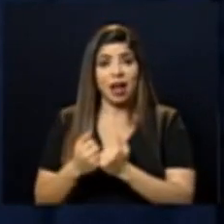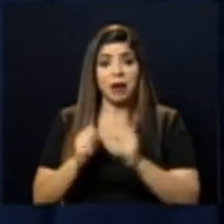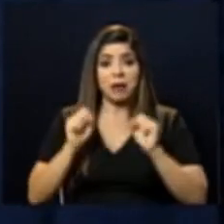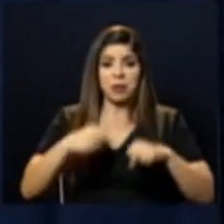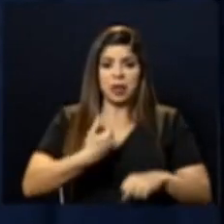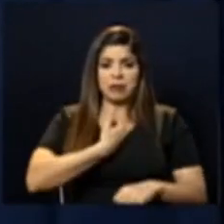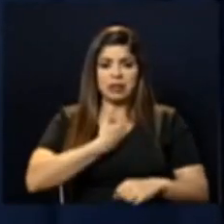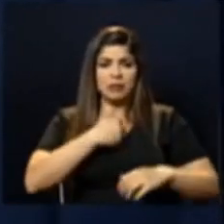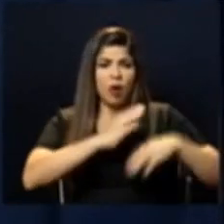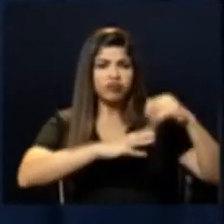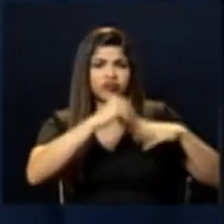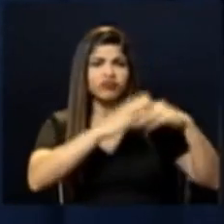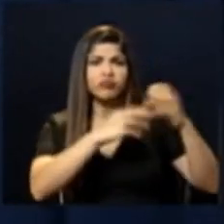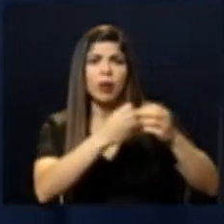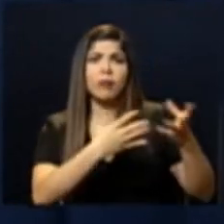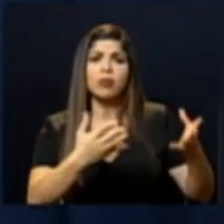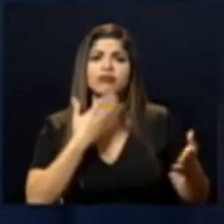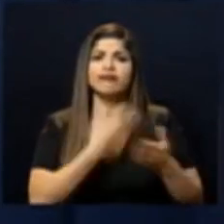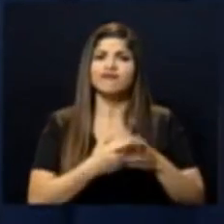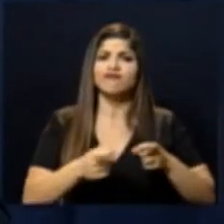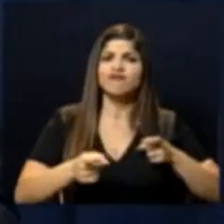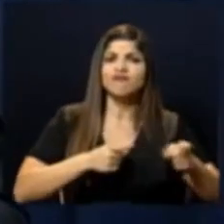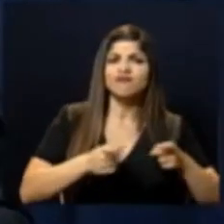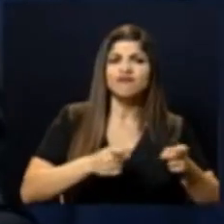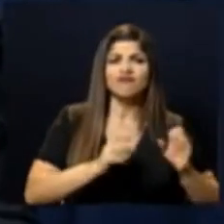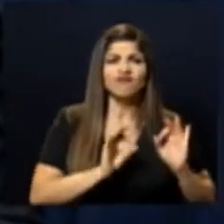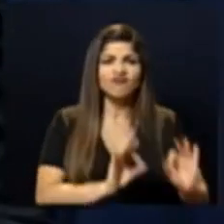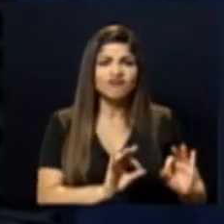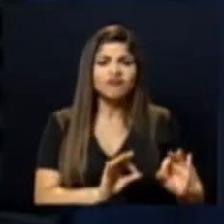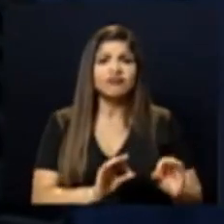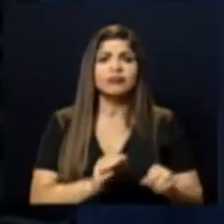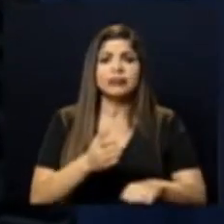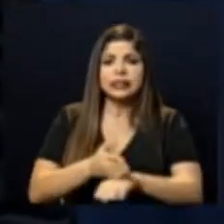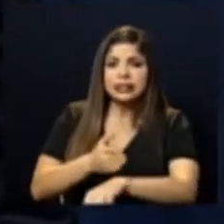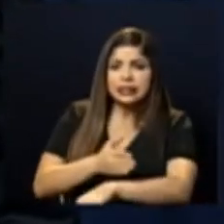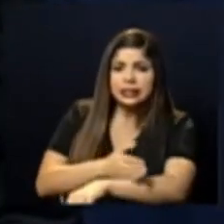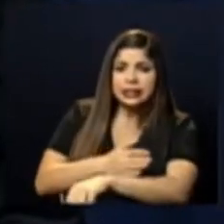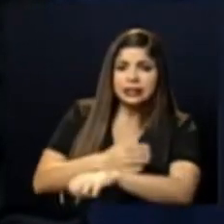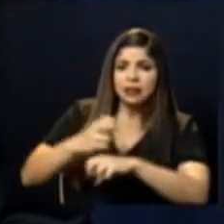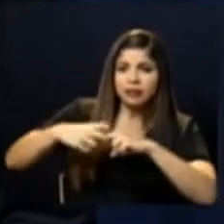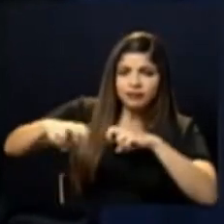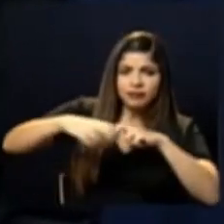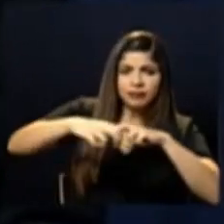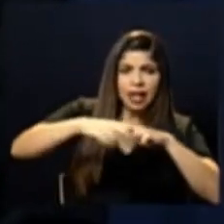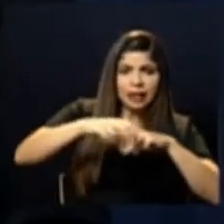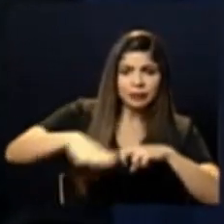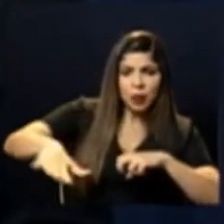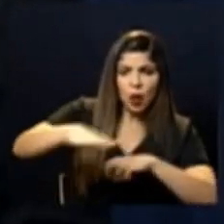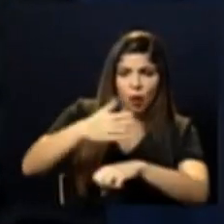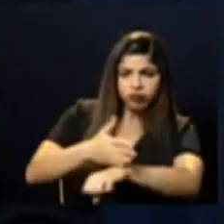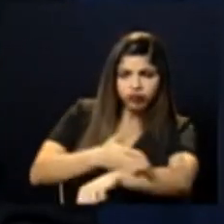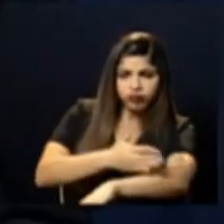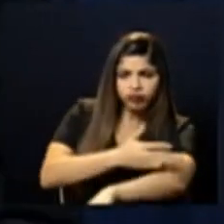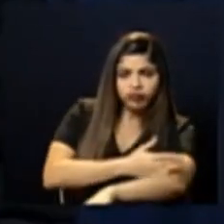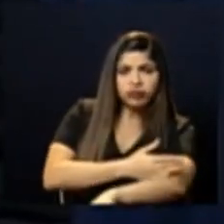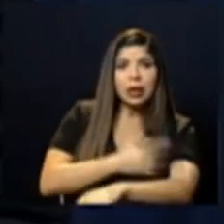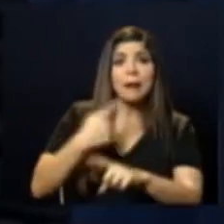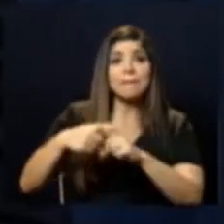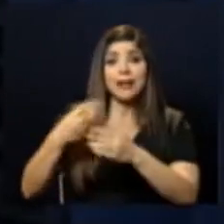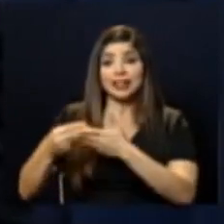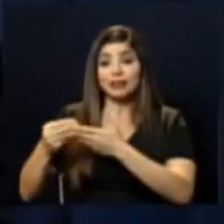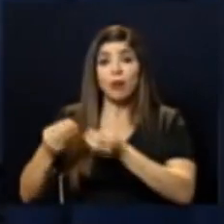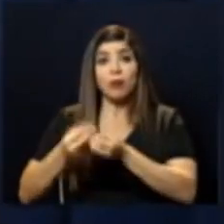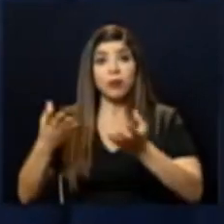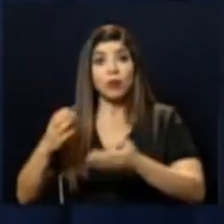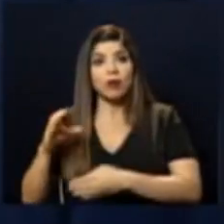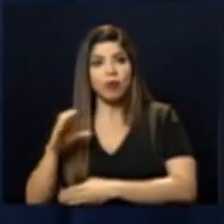construir infraestructura pública con eficiencia, hacer mejoras en la movilidad y fortalecer la inversión